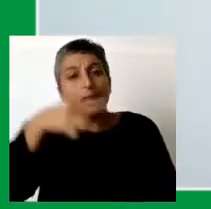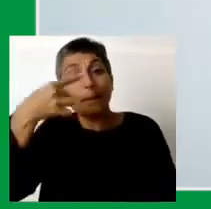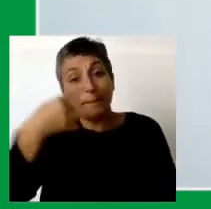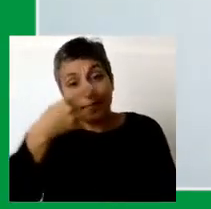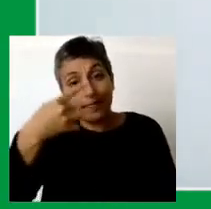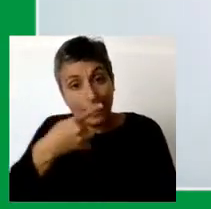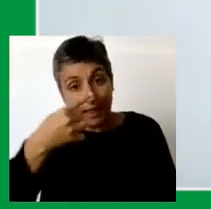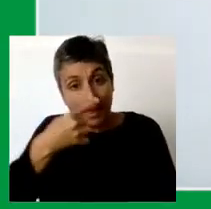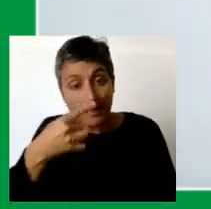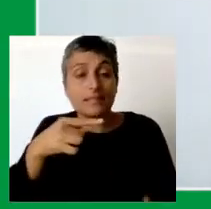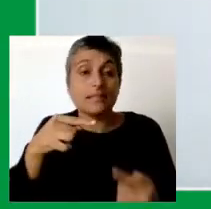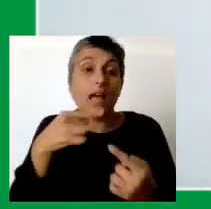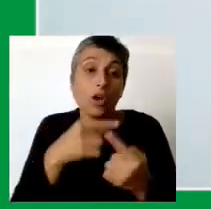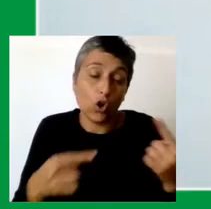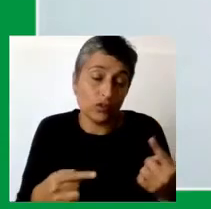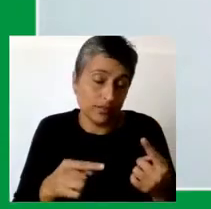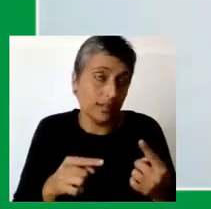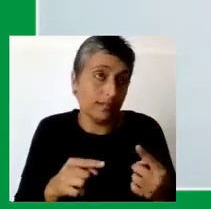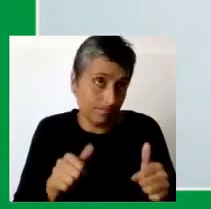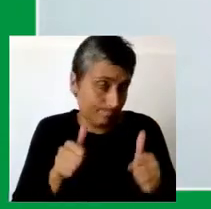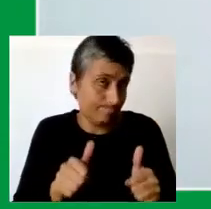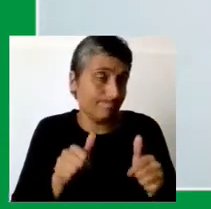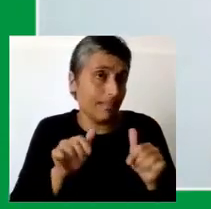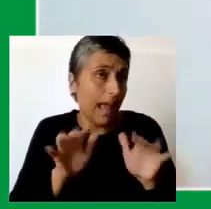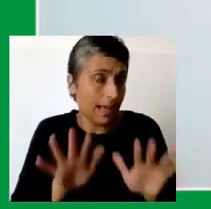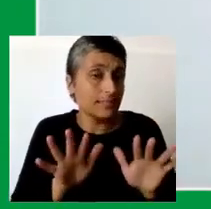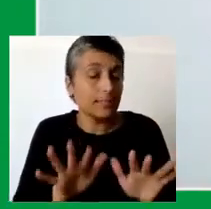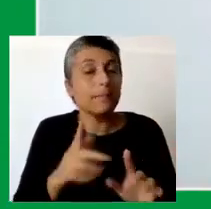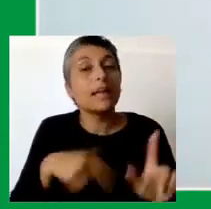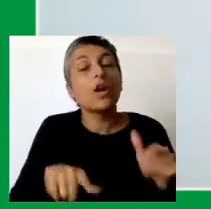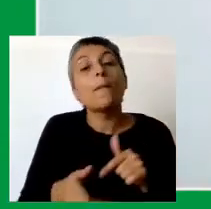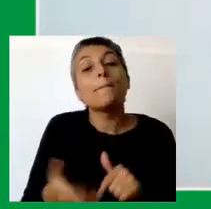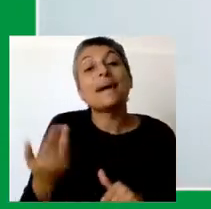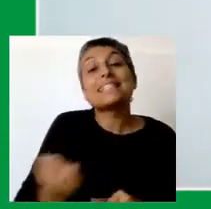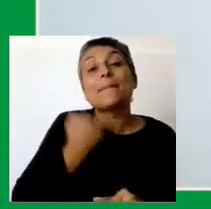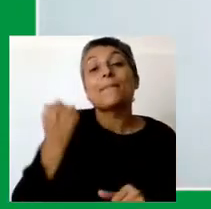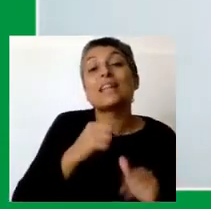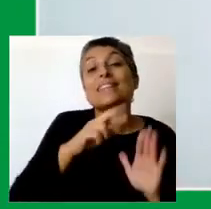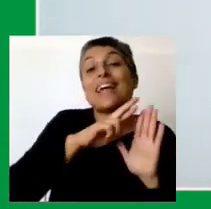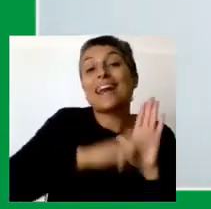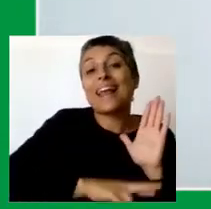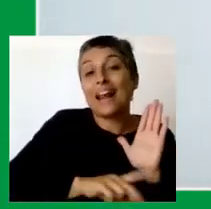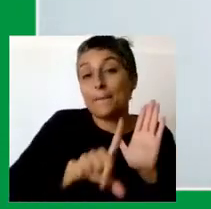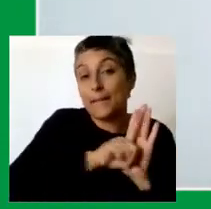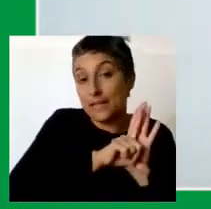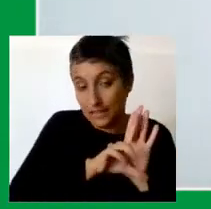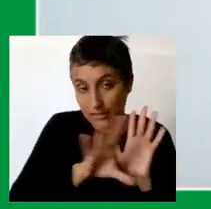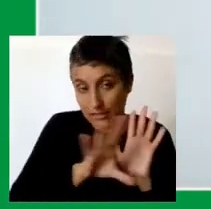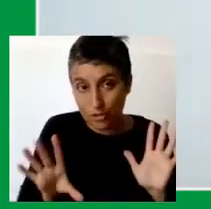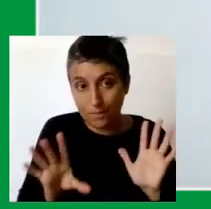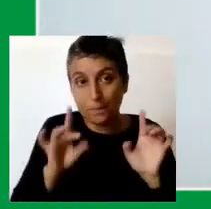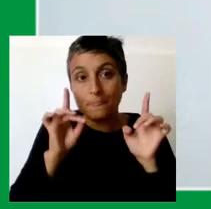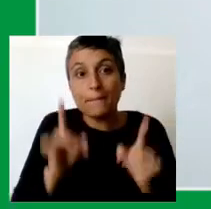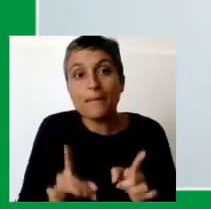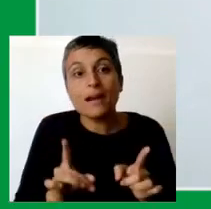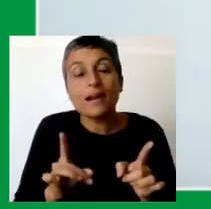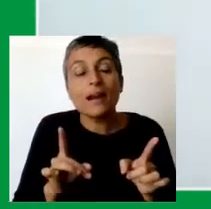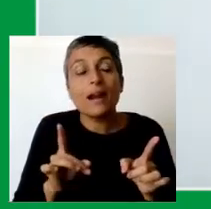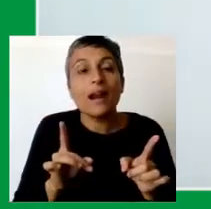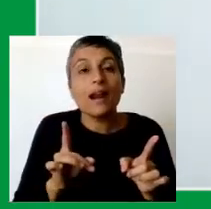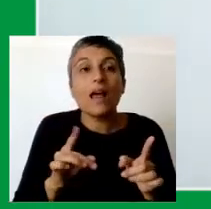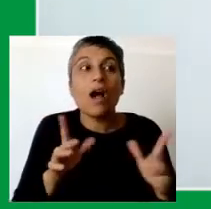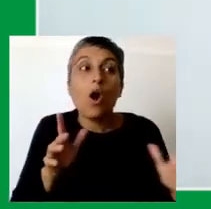que me parece que son así, pero lo más importante es la regulación e ir trabajando con